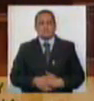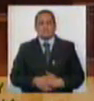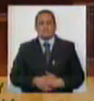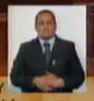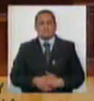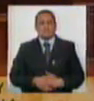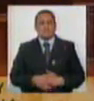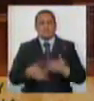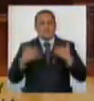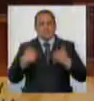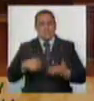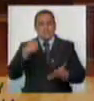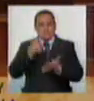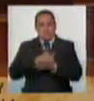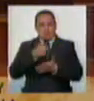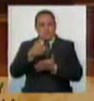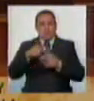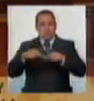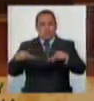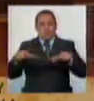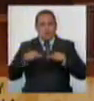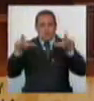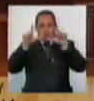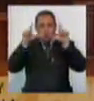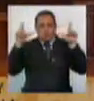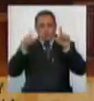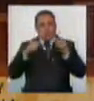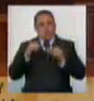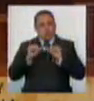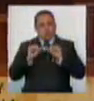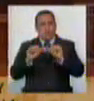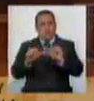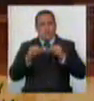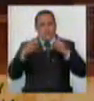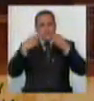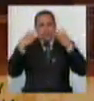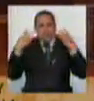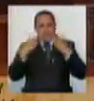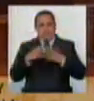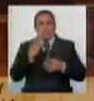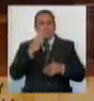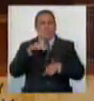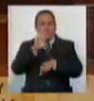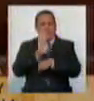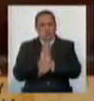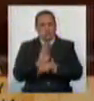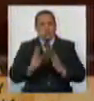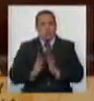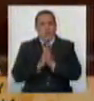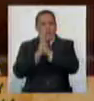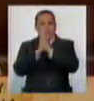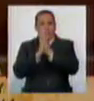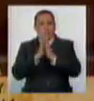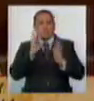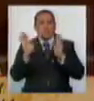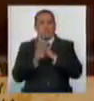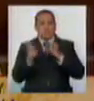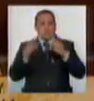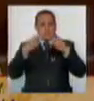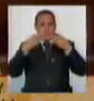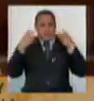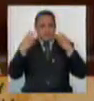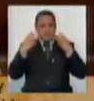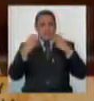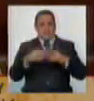Ya se adjudicó la región Loreto y seguirá San Martín, Ucayali y Madre de Dios. En el caso de San Martín,